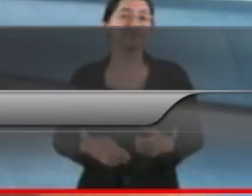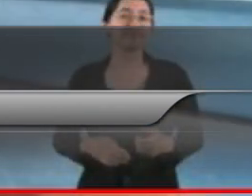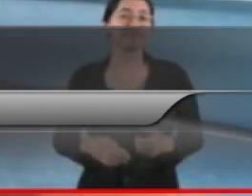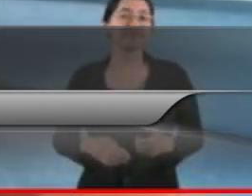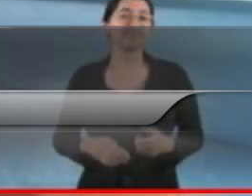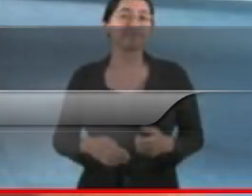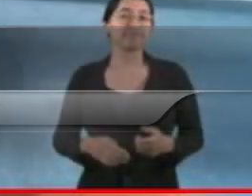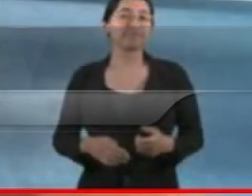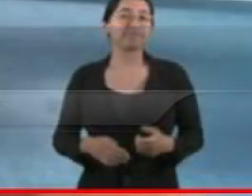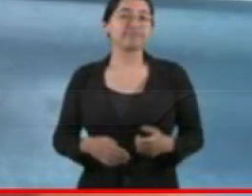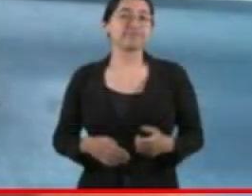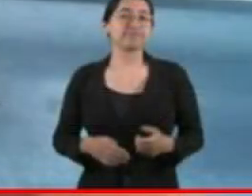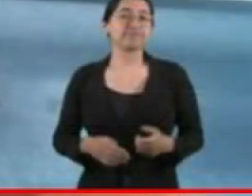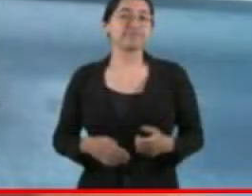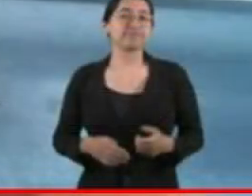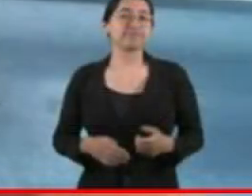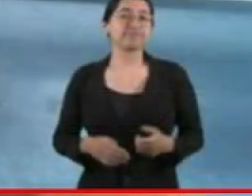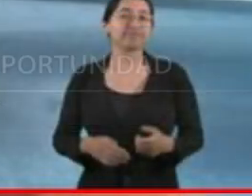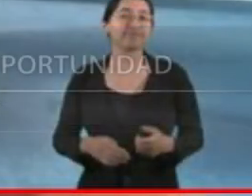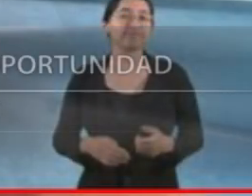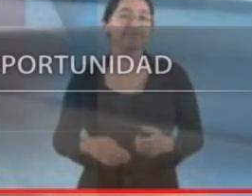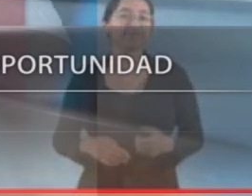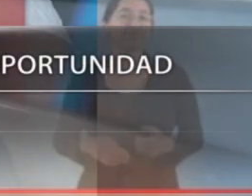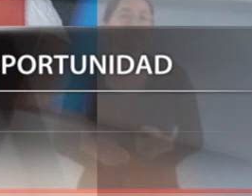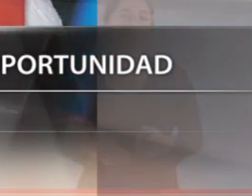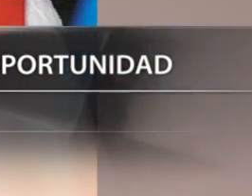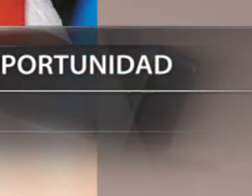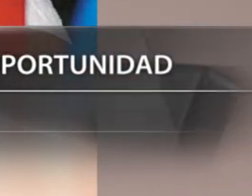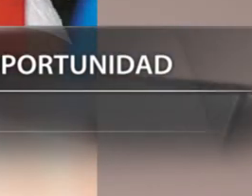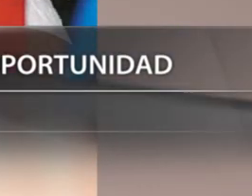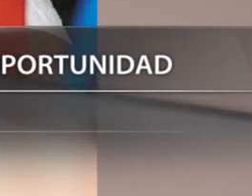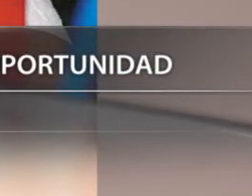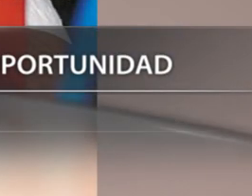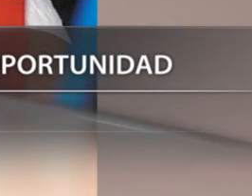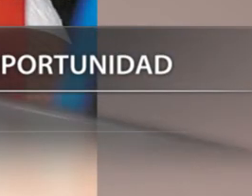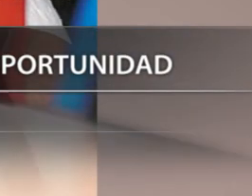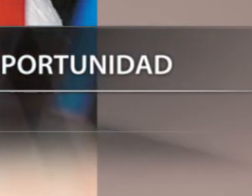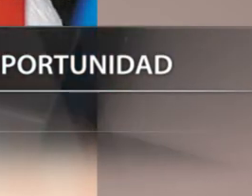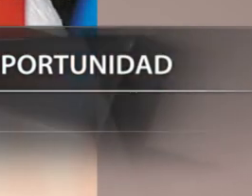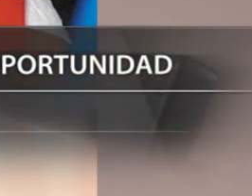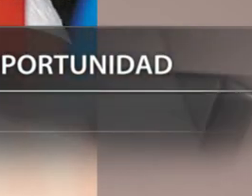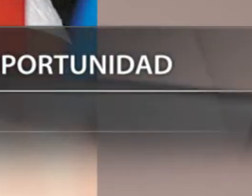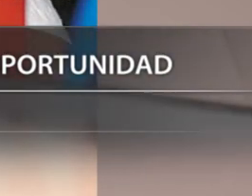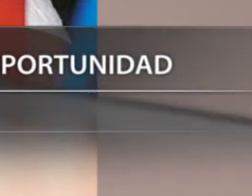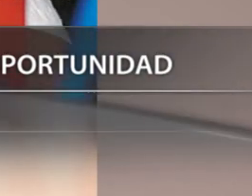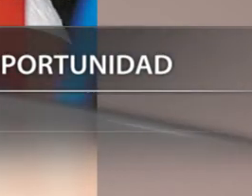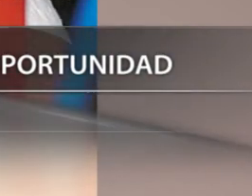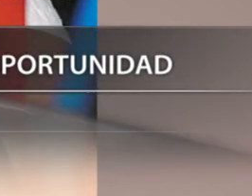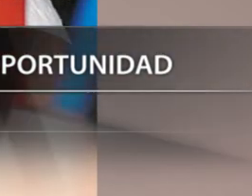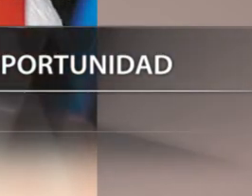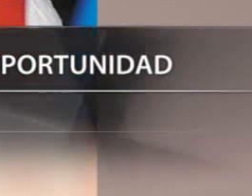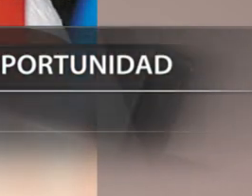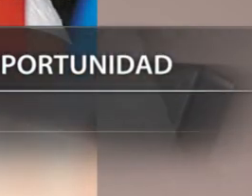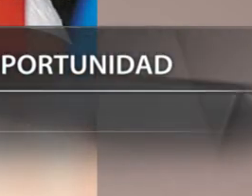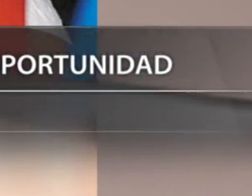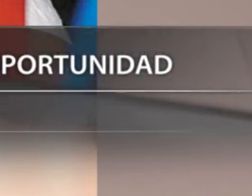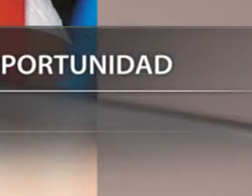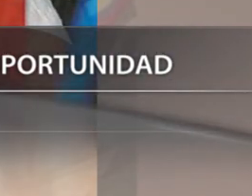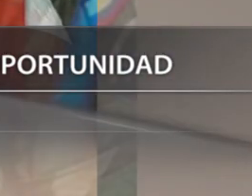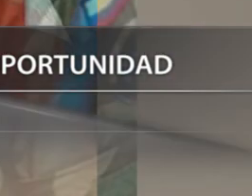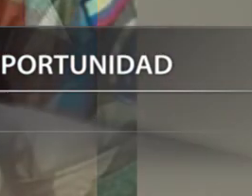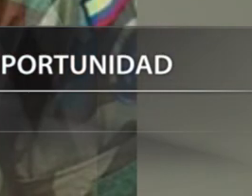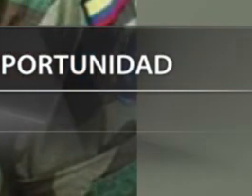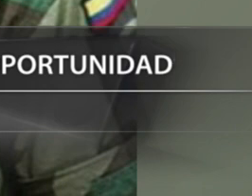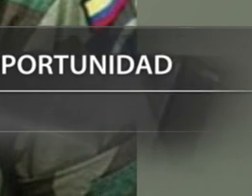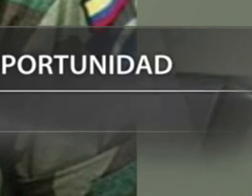a la verdad plena acerca de la estructura criminal que integraron los paramilitares sus partícipes modo de operación formas de